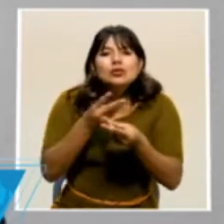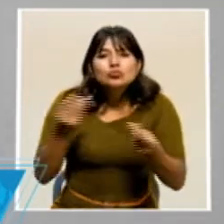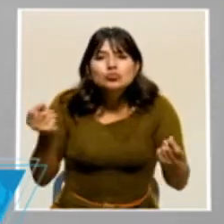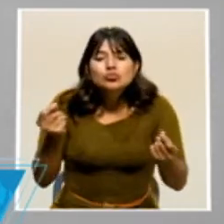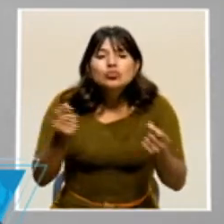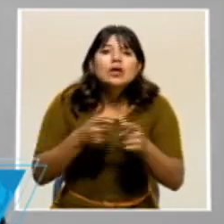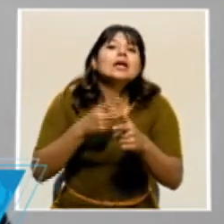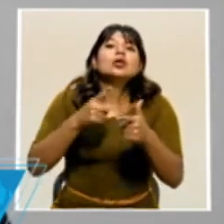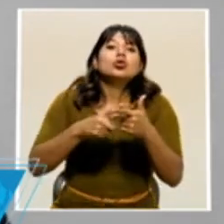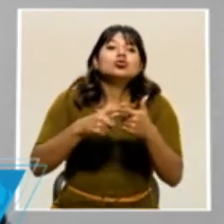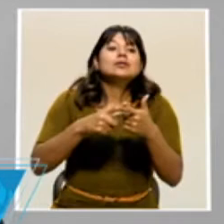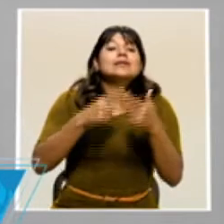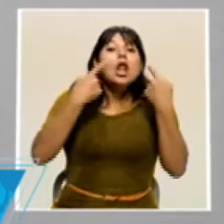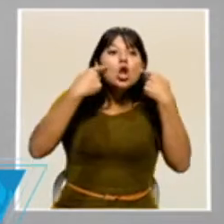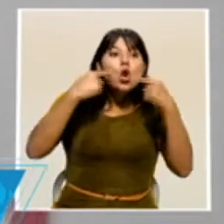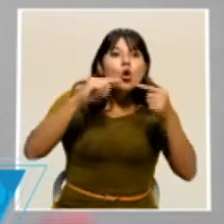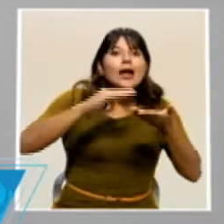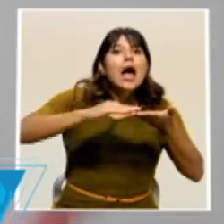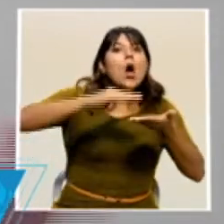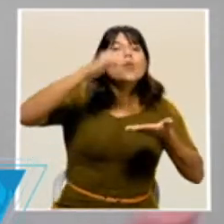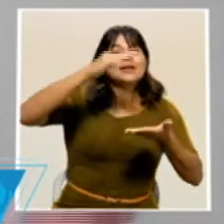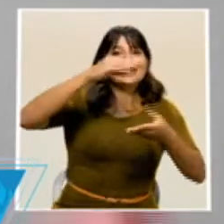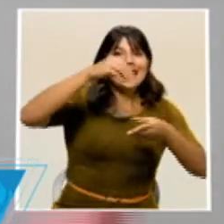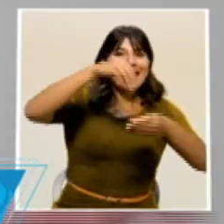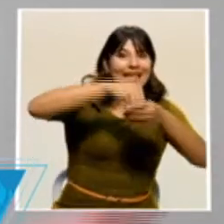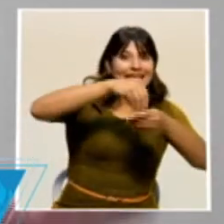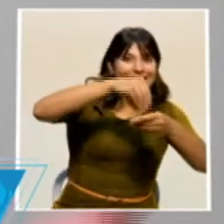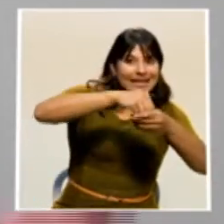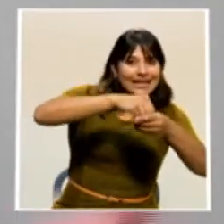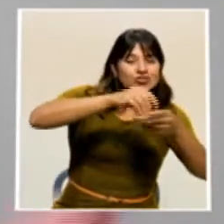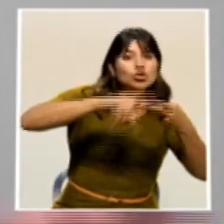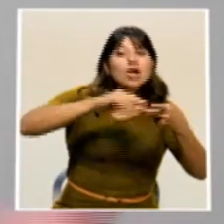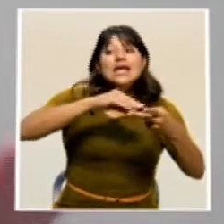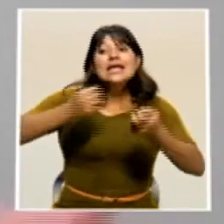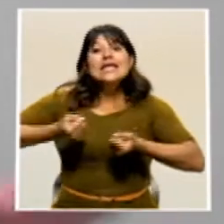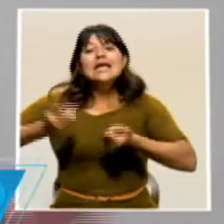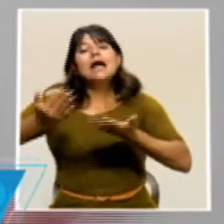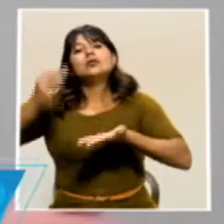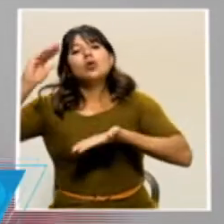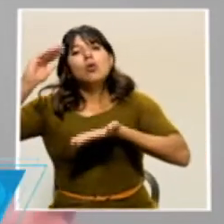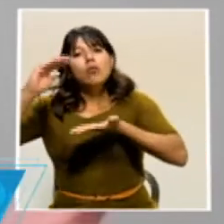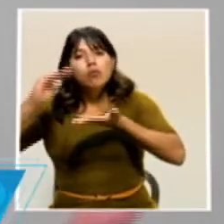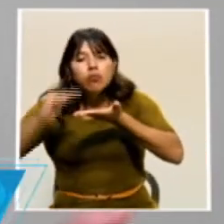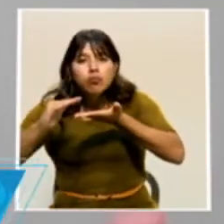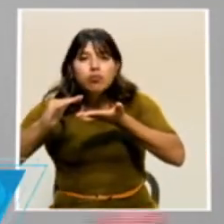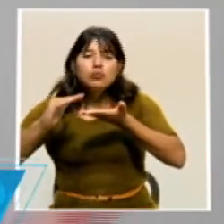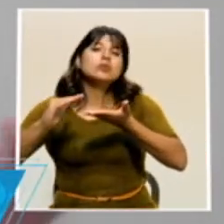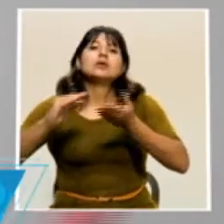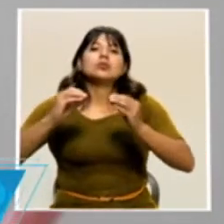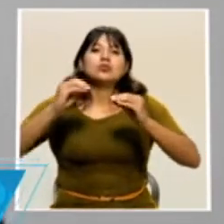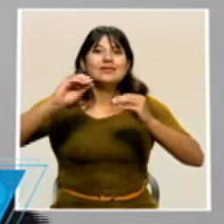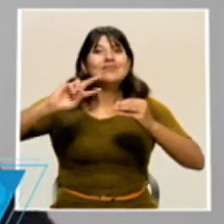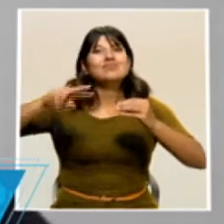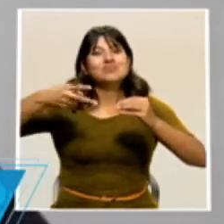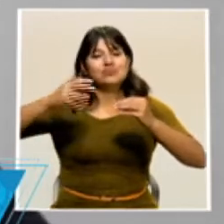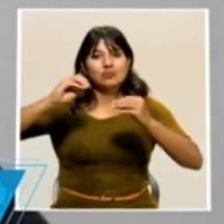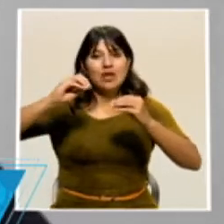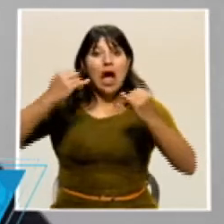más eficiente, hacer un gasto de calidad. Entonces, las medidas deben ir de la mano por ambas vías. Es por